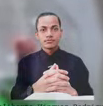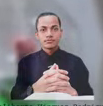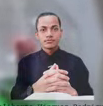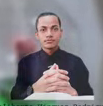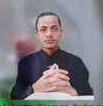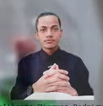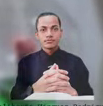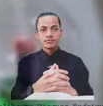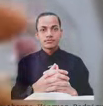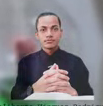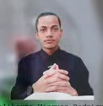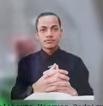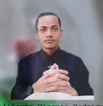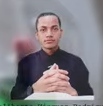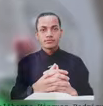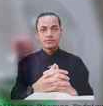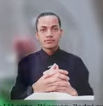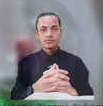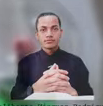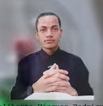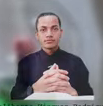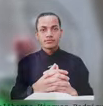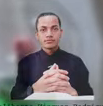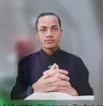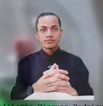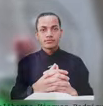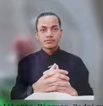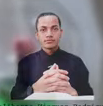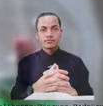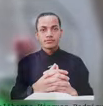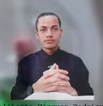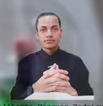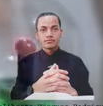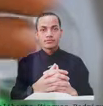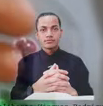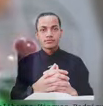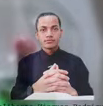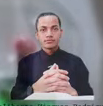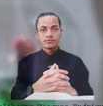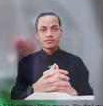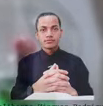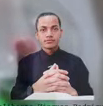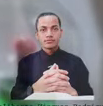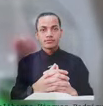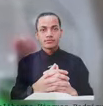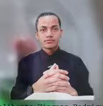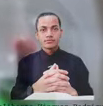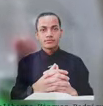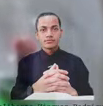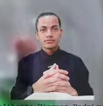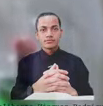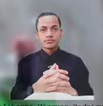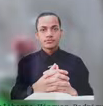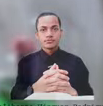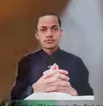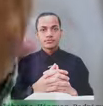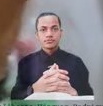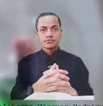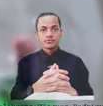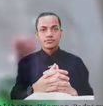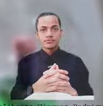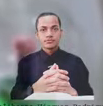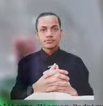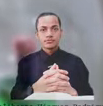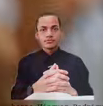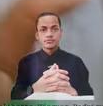es entrar en una guerra campal, donde los dos bandos parecen irreconciliables y los argumentos de un lado y de